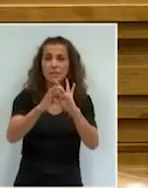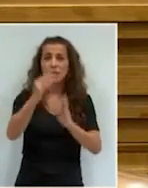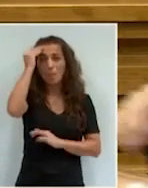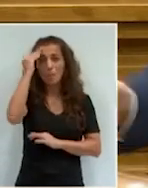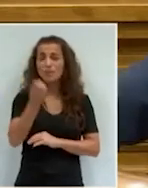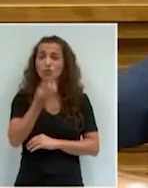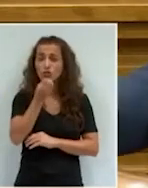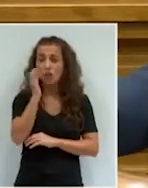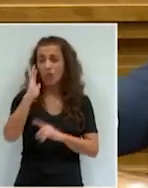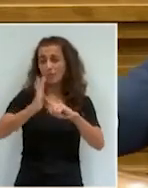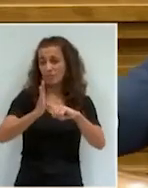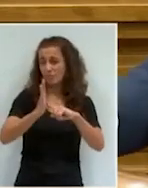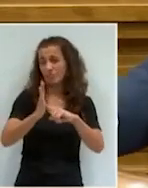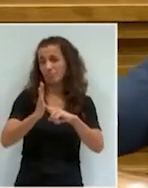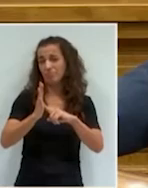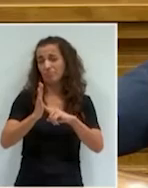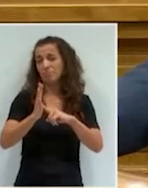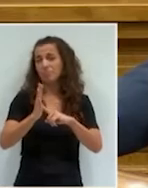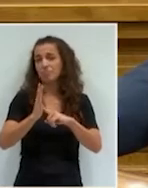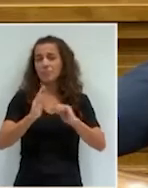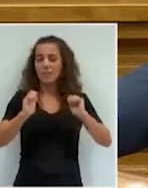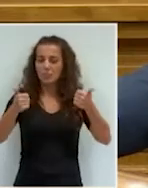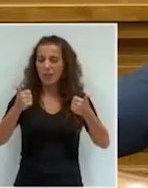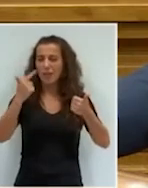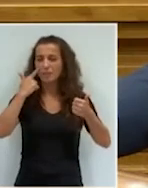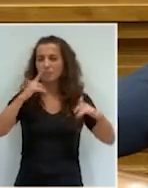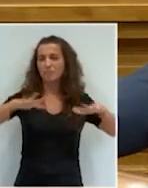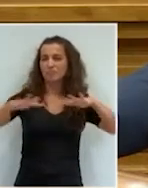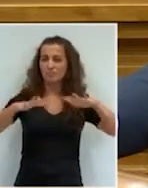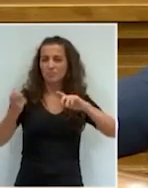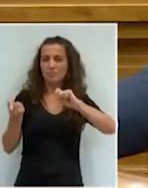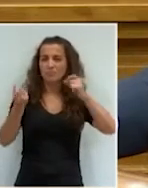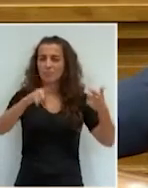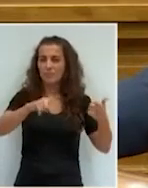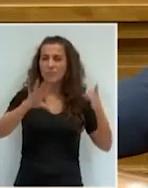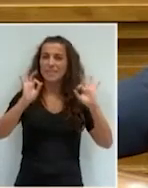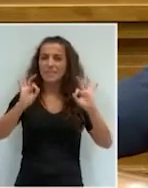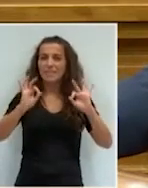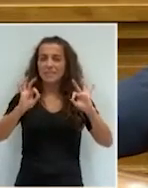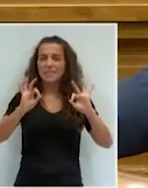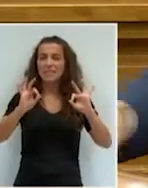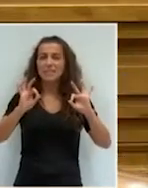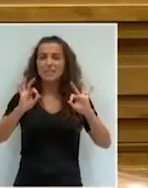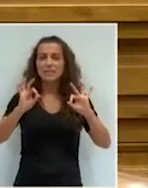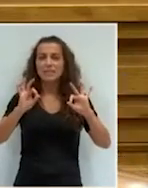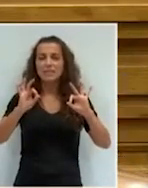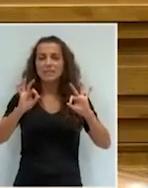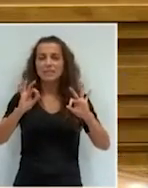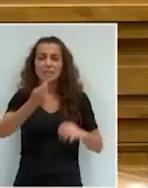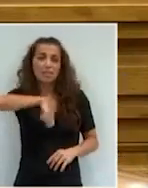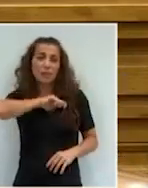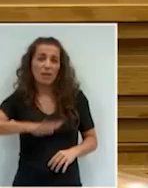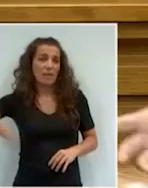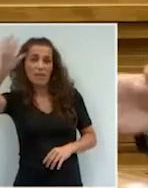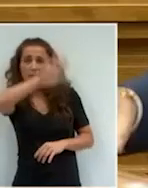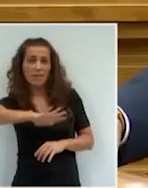problemas clave de la comunidad Autónoma entre ellas la llegada del ave a Talavera de la reina una oposición de defensa del agua para Castilla la Mancha